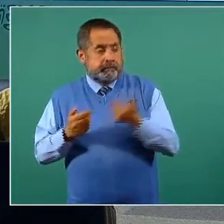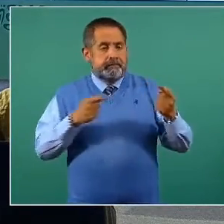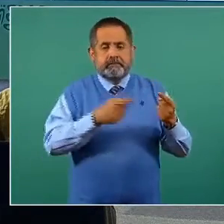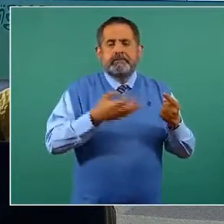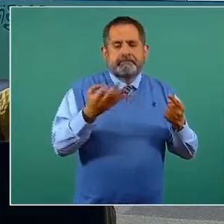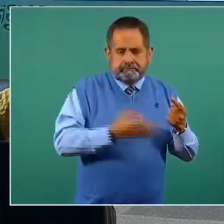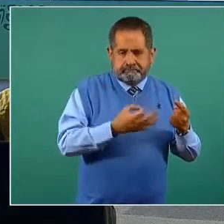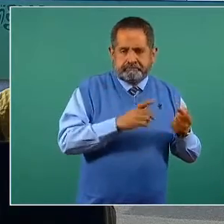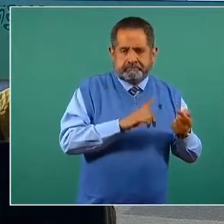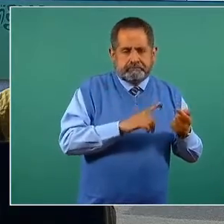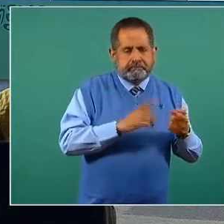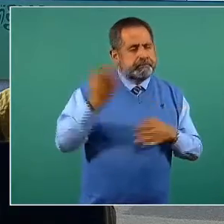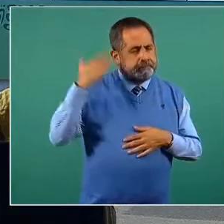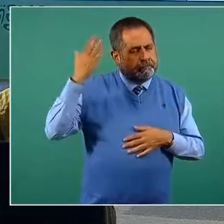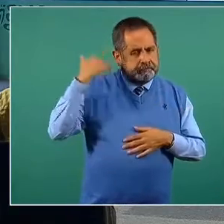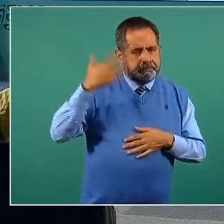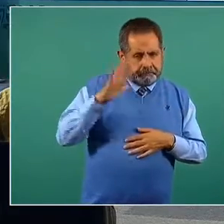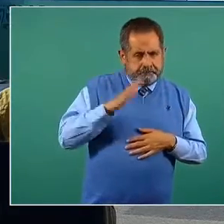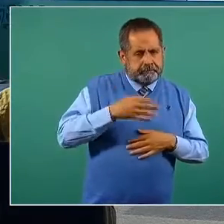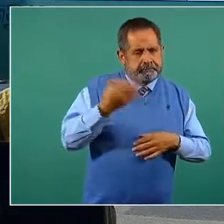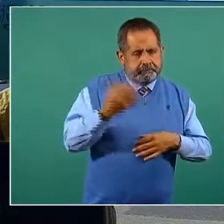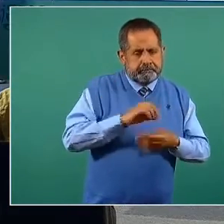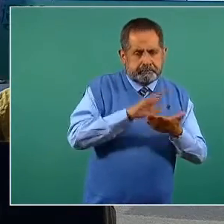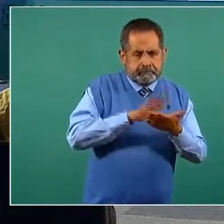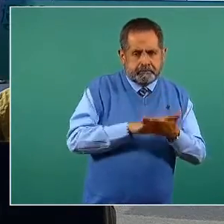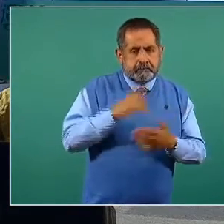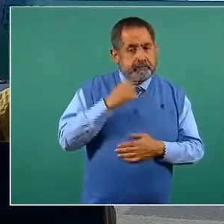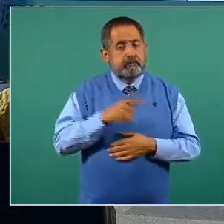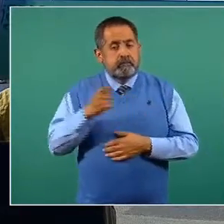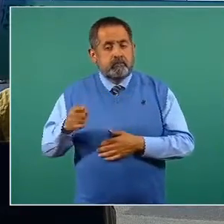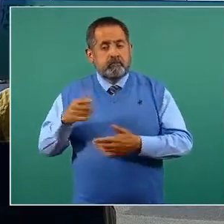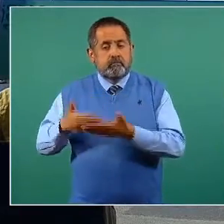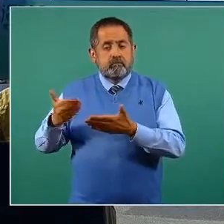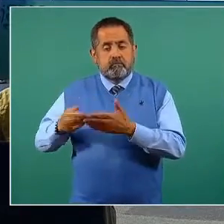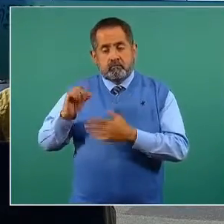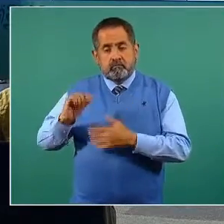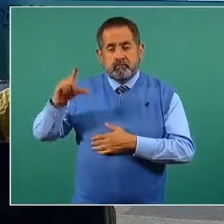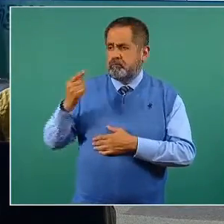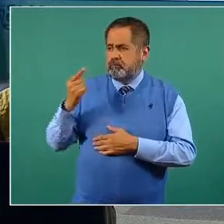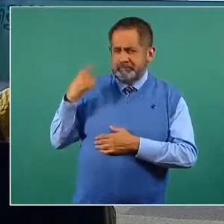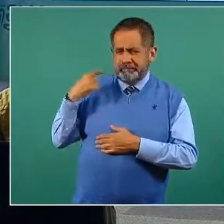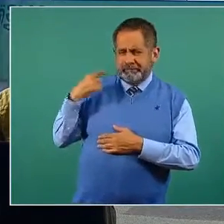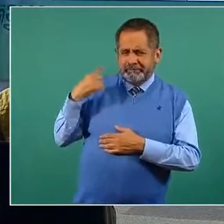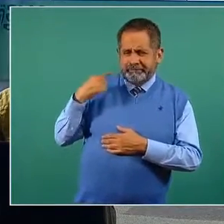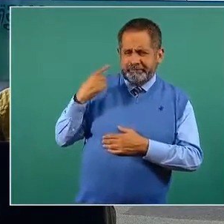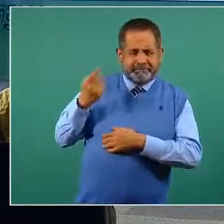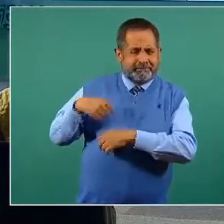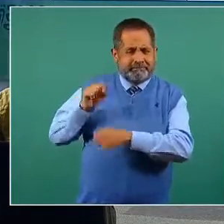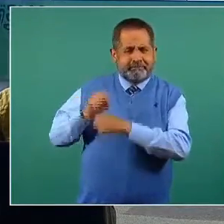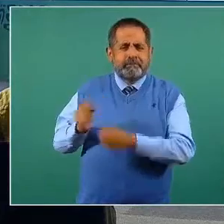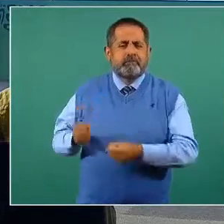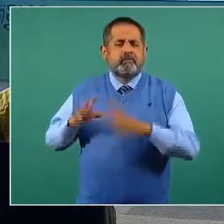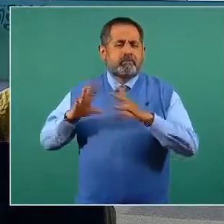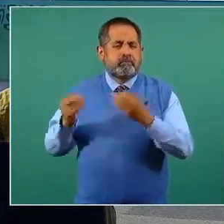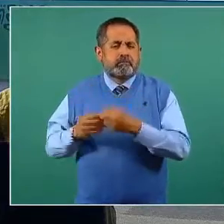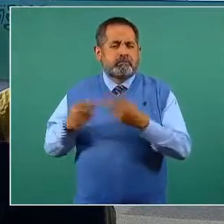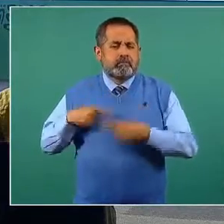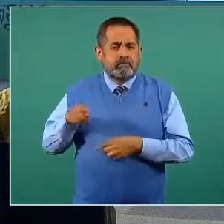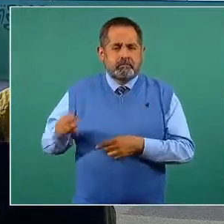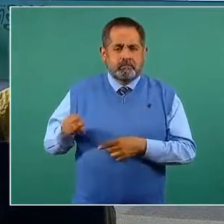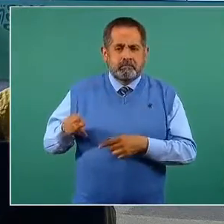últimas semanas del descenso. De hecho, si pueden ustedes ver el número de defunciones de las últimas semanas, pues